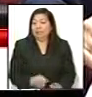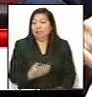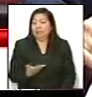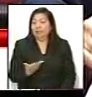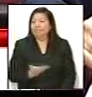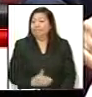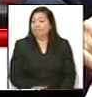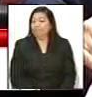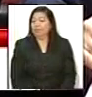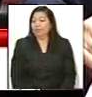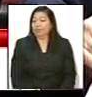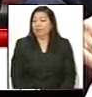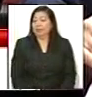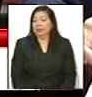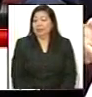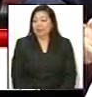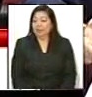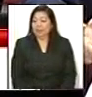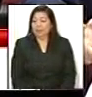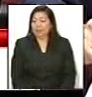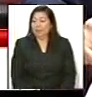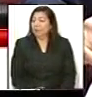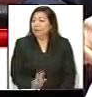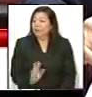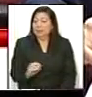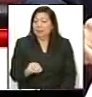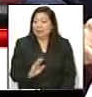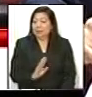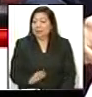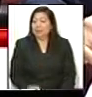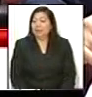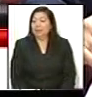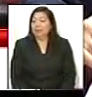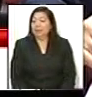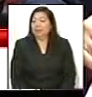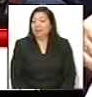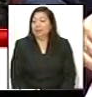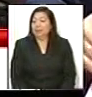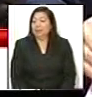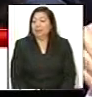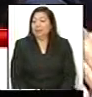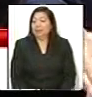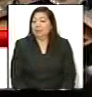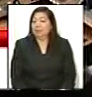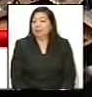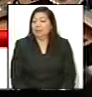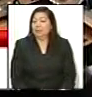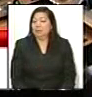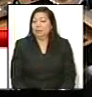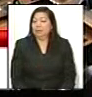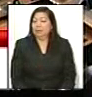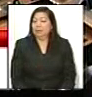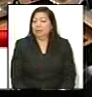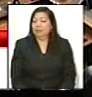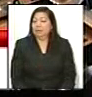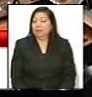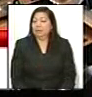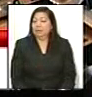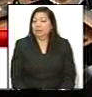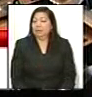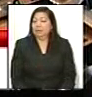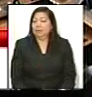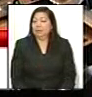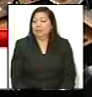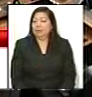enterado. Yo he retirado la sugerencia, no la puesto la sugerencia. Si viene bien y si no también es igual. Gracias, congresista Alcorta. Vamos a proceder a